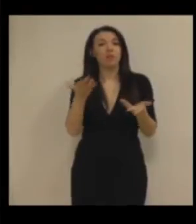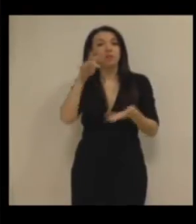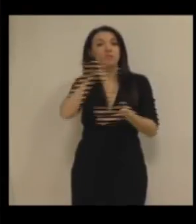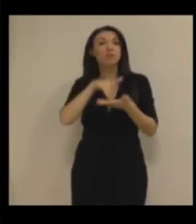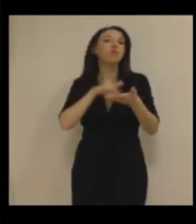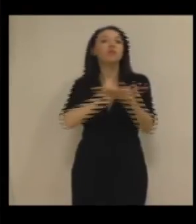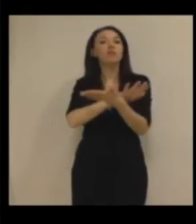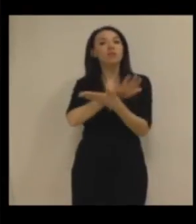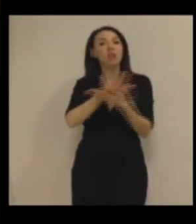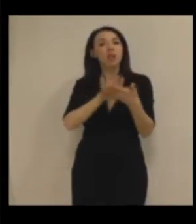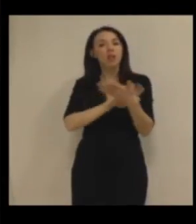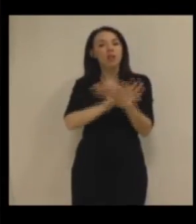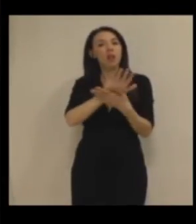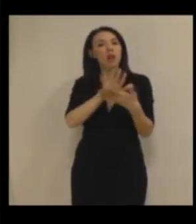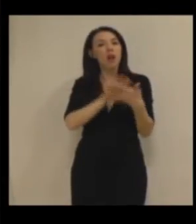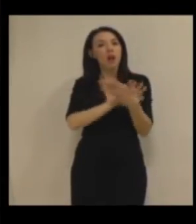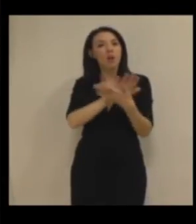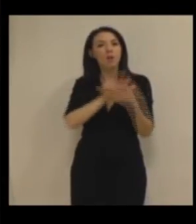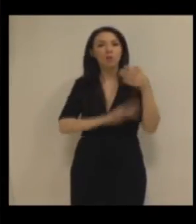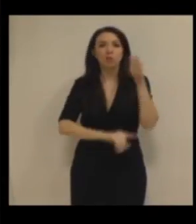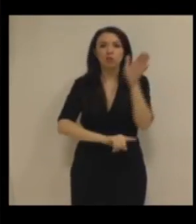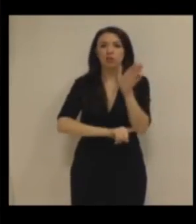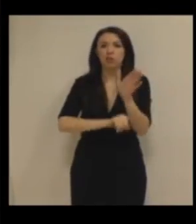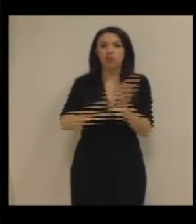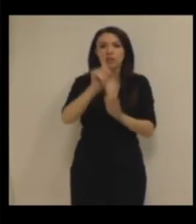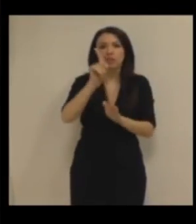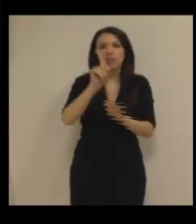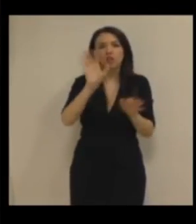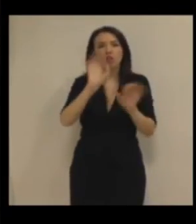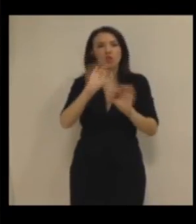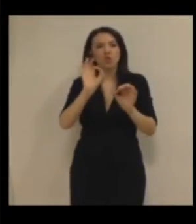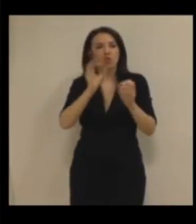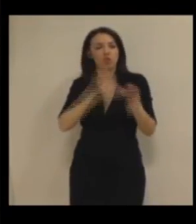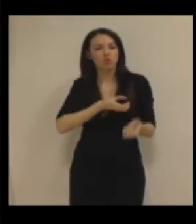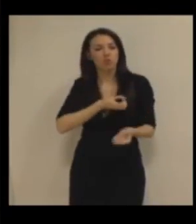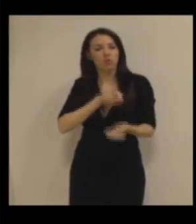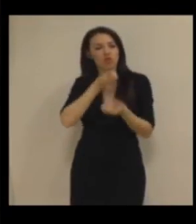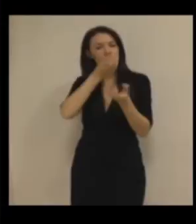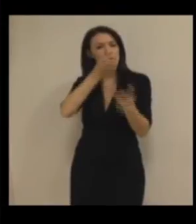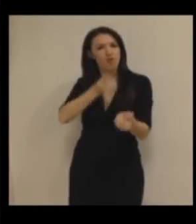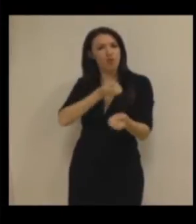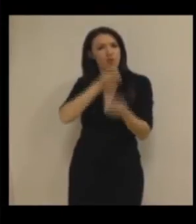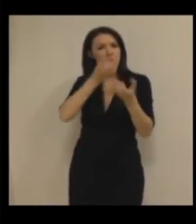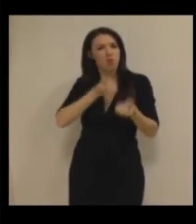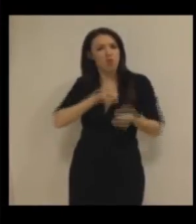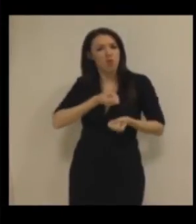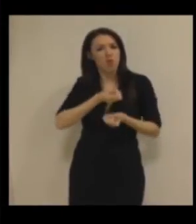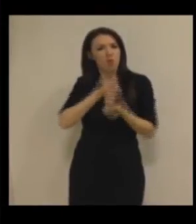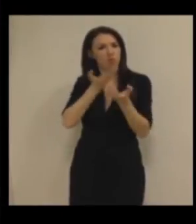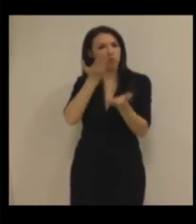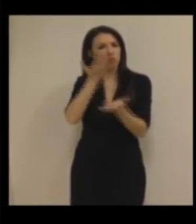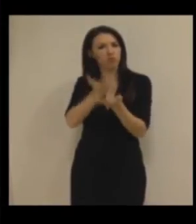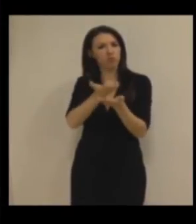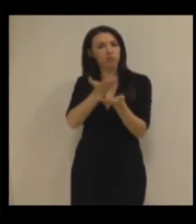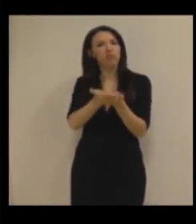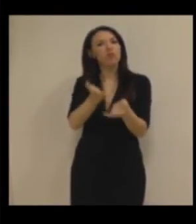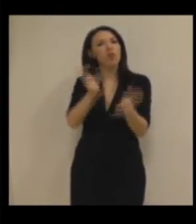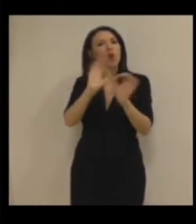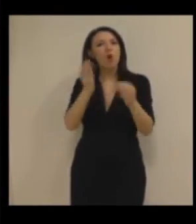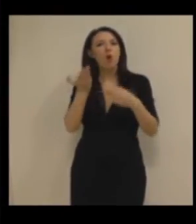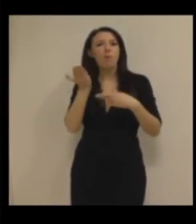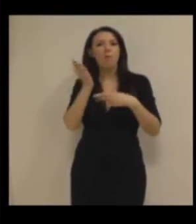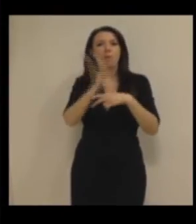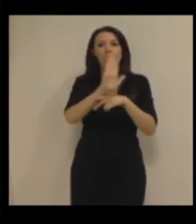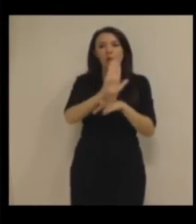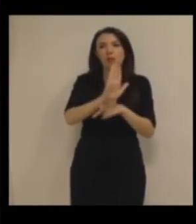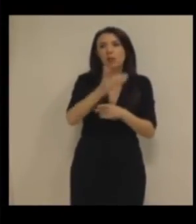cuando hablamos de desarrollos o de exposición de información o de presentación de